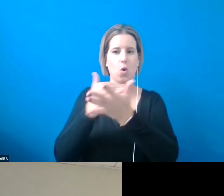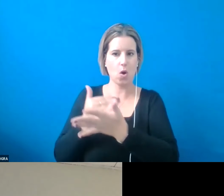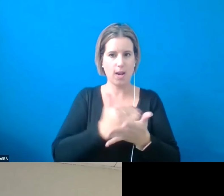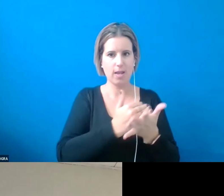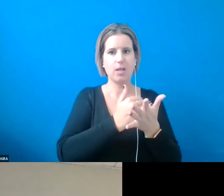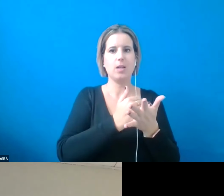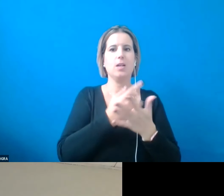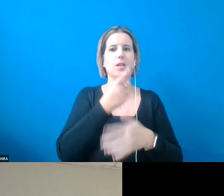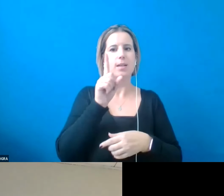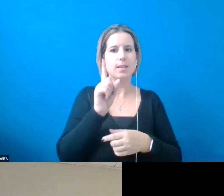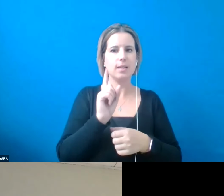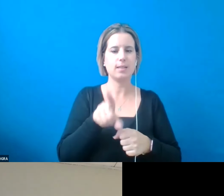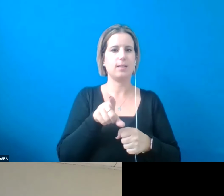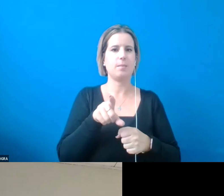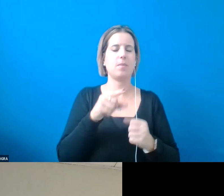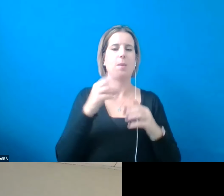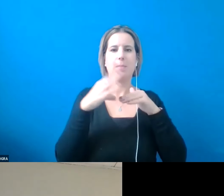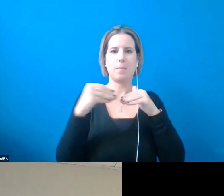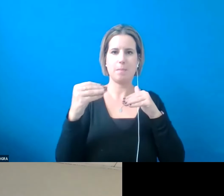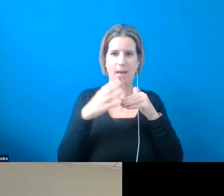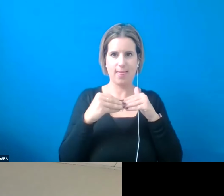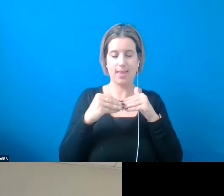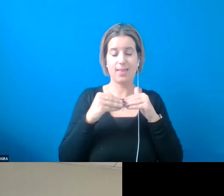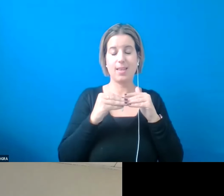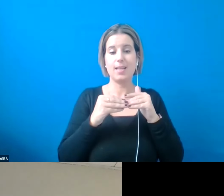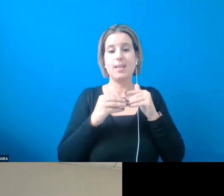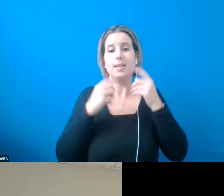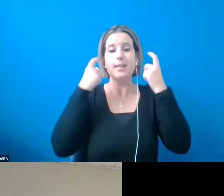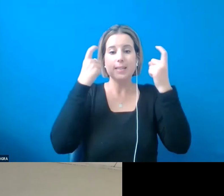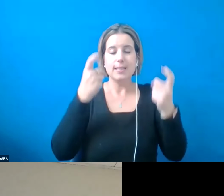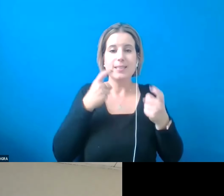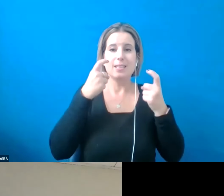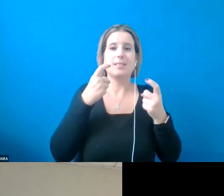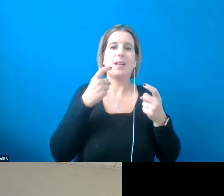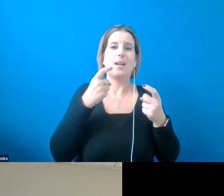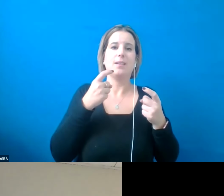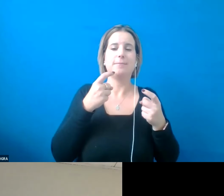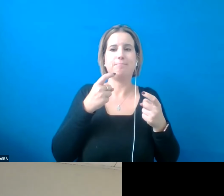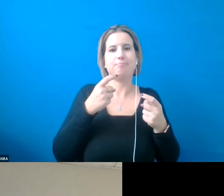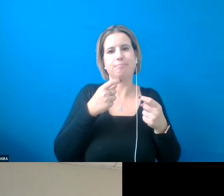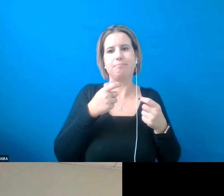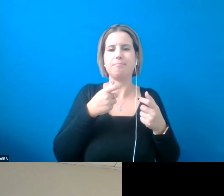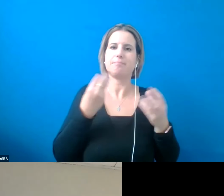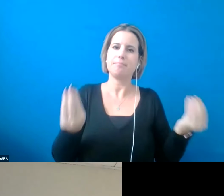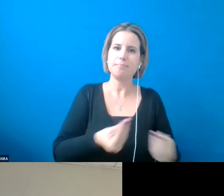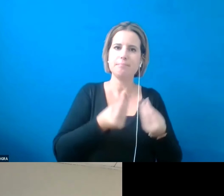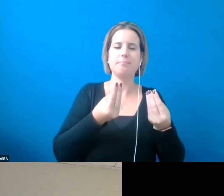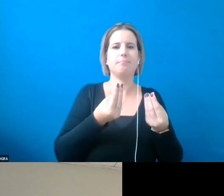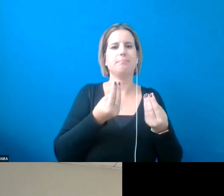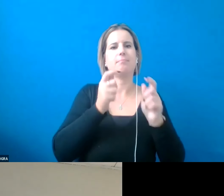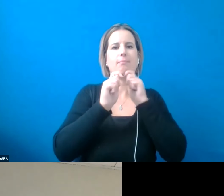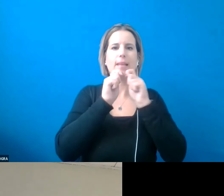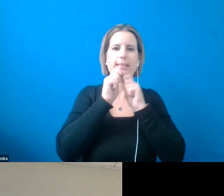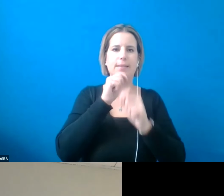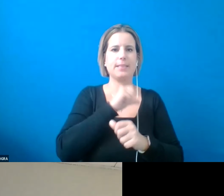supuesto con los pacientes en la medida que van ganando en edad y es más fácil mantener una entrevista individual con el